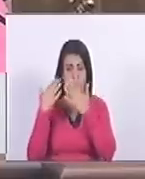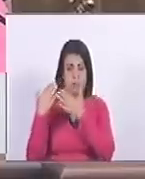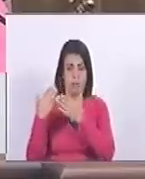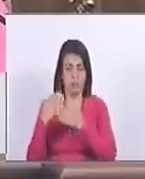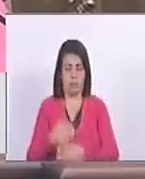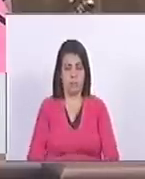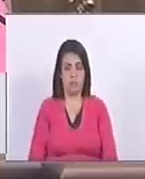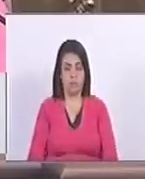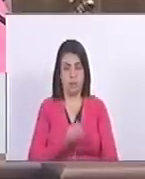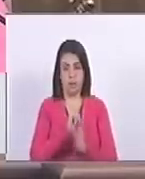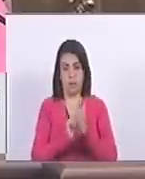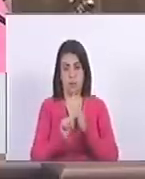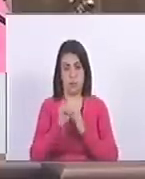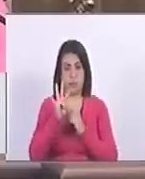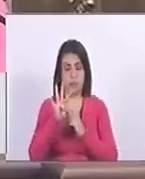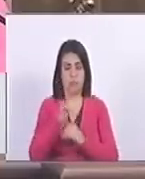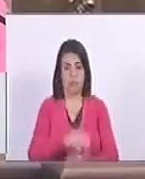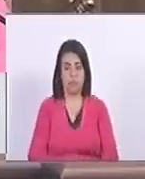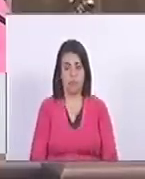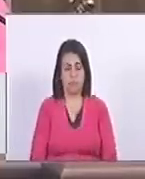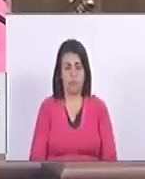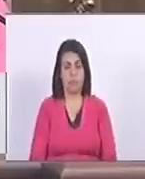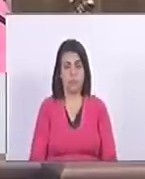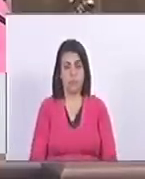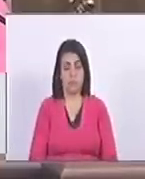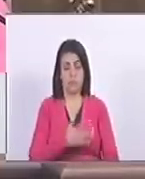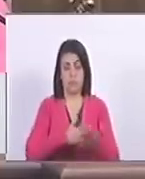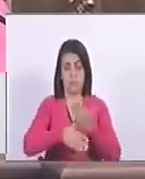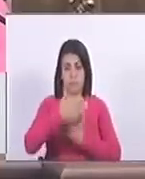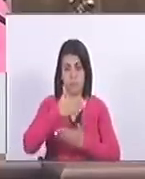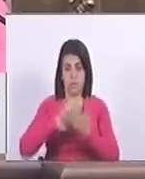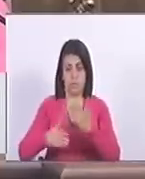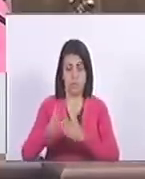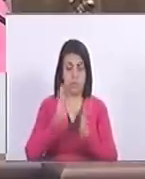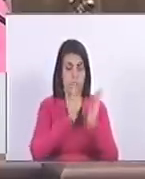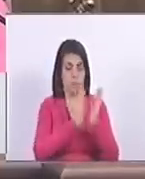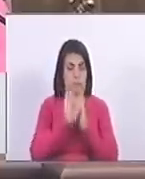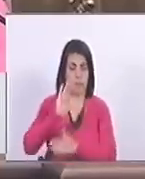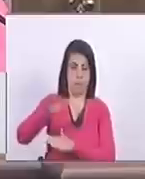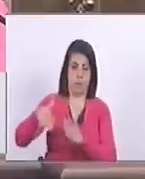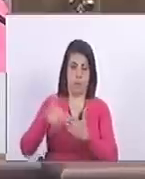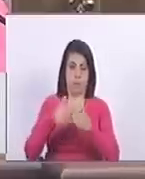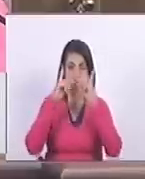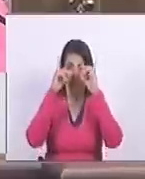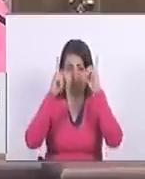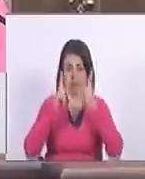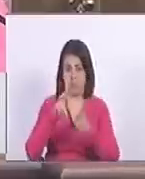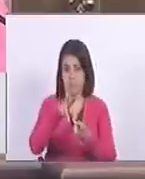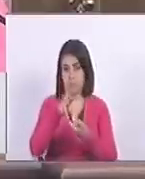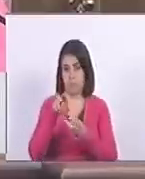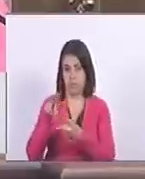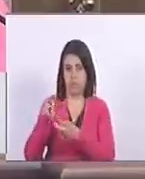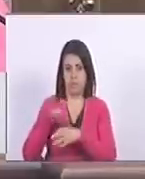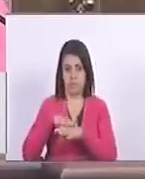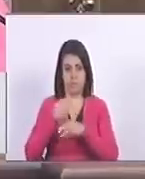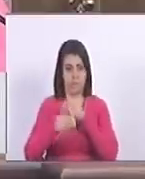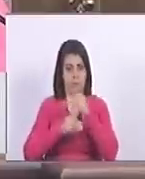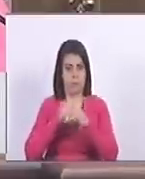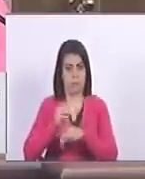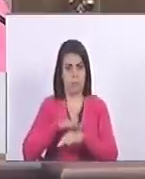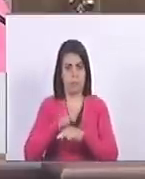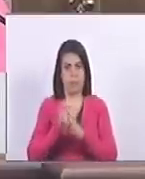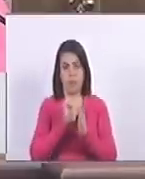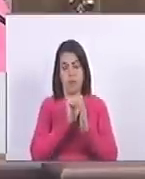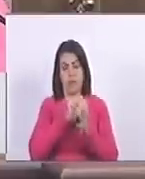en los siguientes términos. Artículo 4, la coordinación y armonización de las potestades tributarias que corresponden a